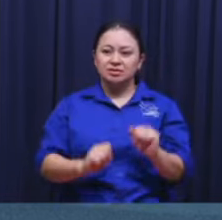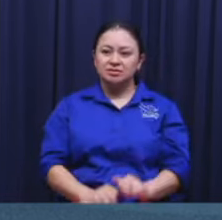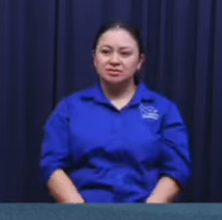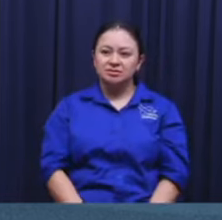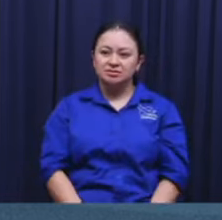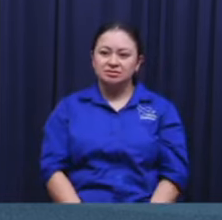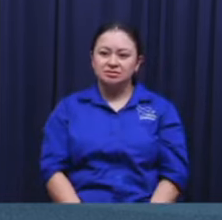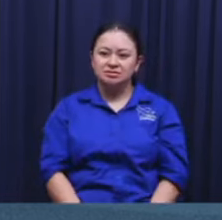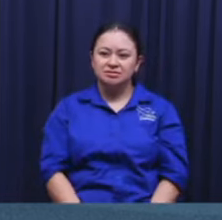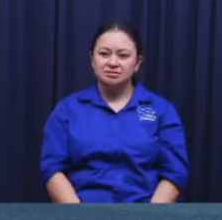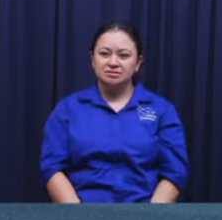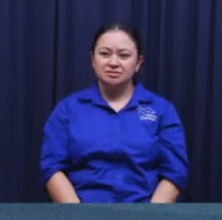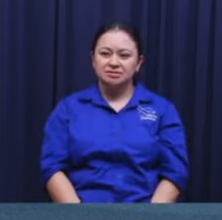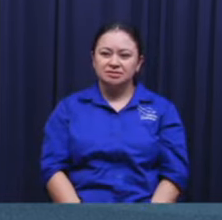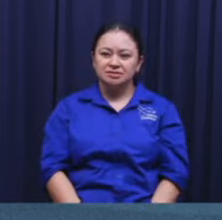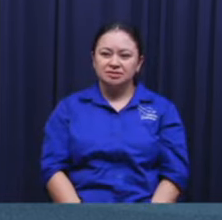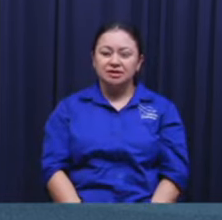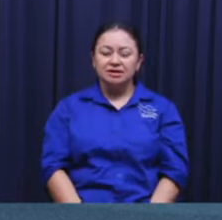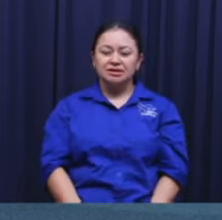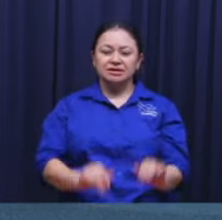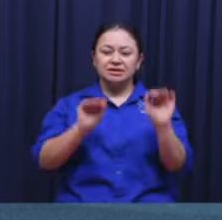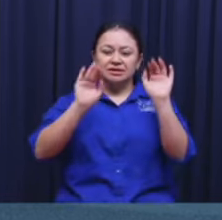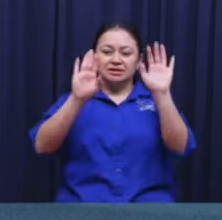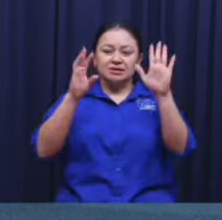volveréis a distinguir entre el justo y el impío,